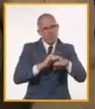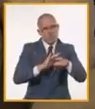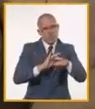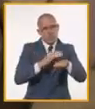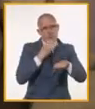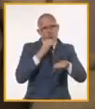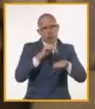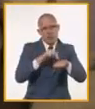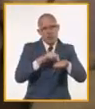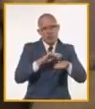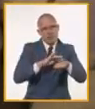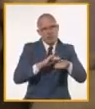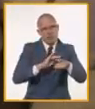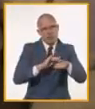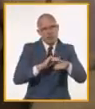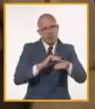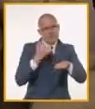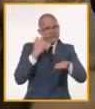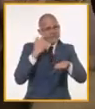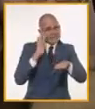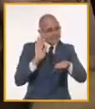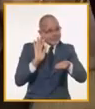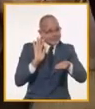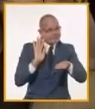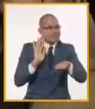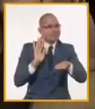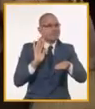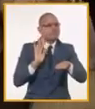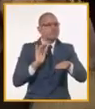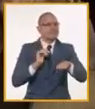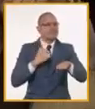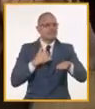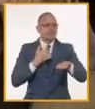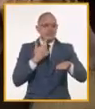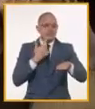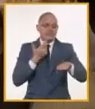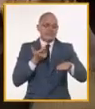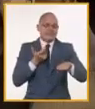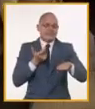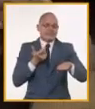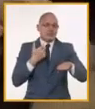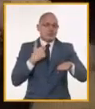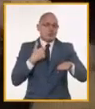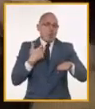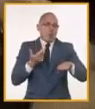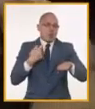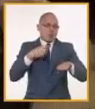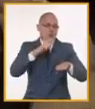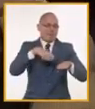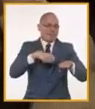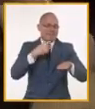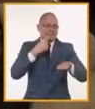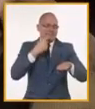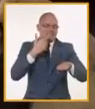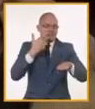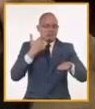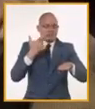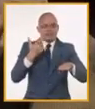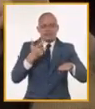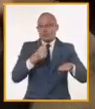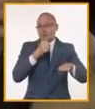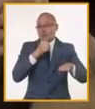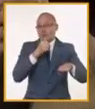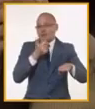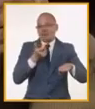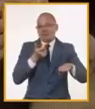de las 2 cosas. Ahora, ponerse a trajinar ese pie ahí sin saber eso, no se